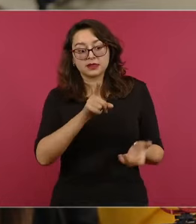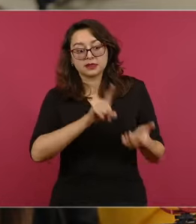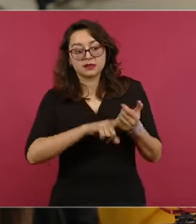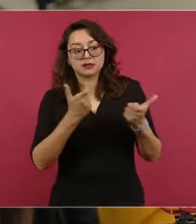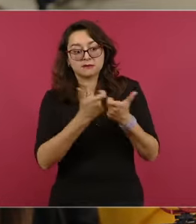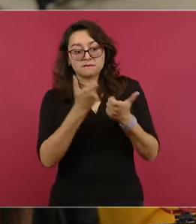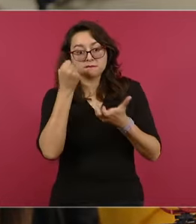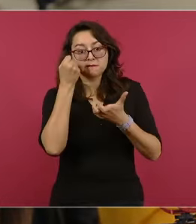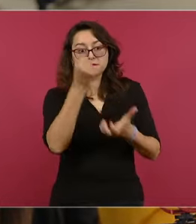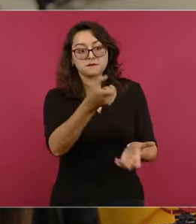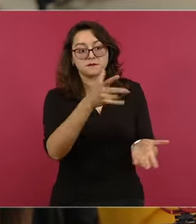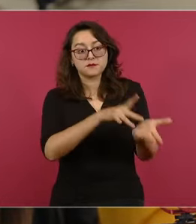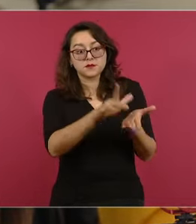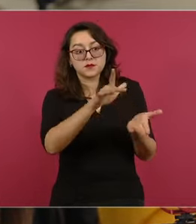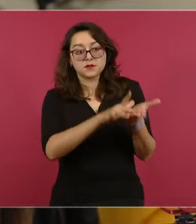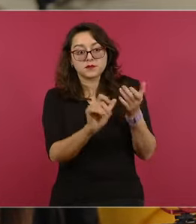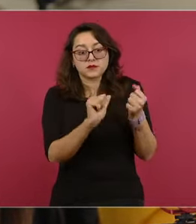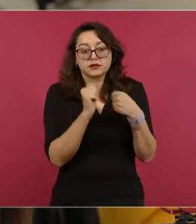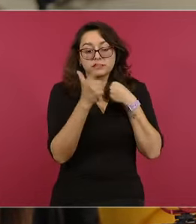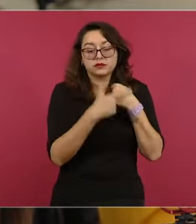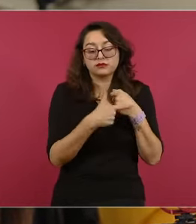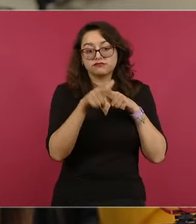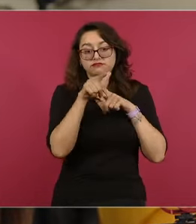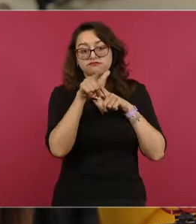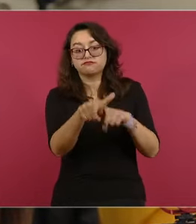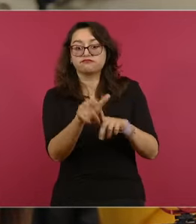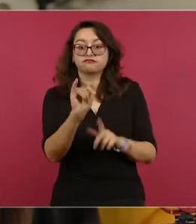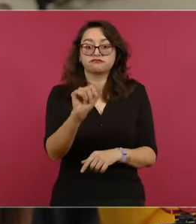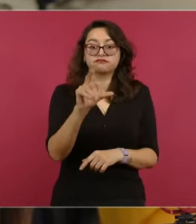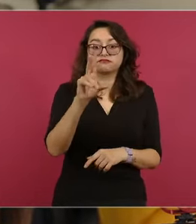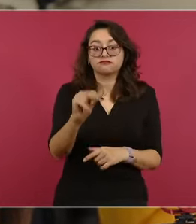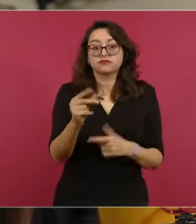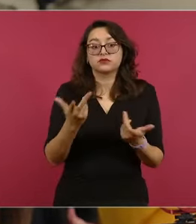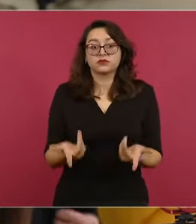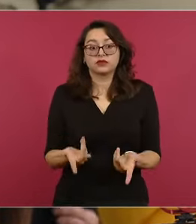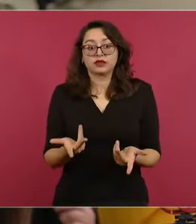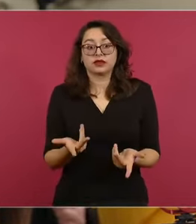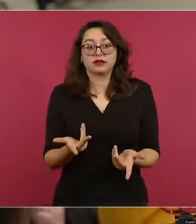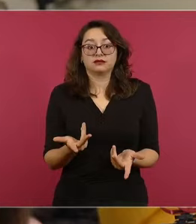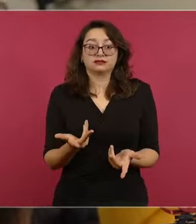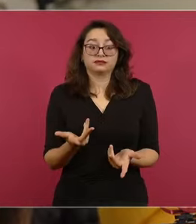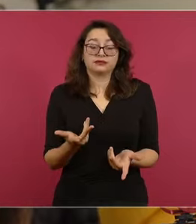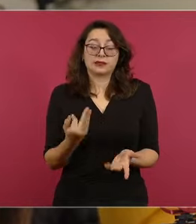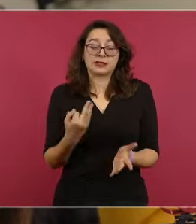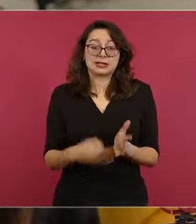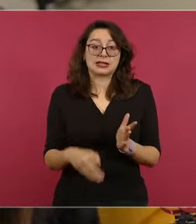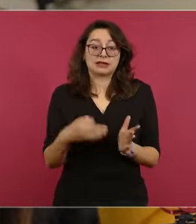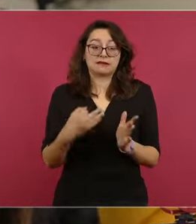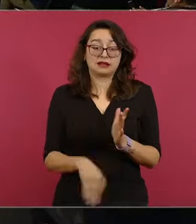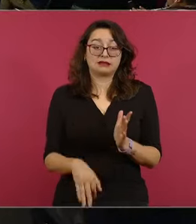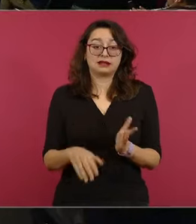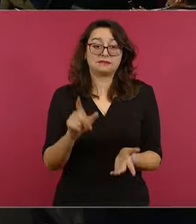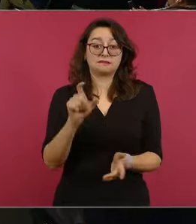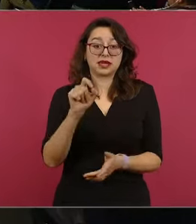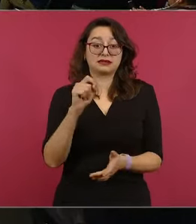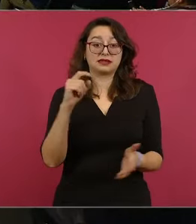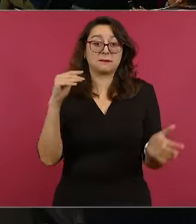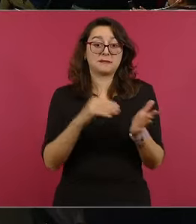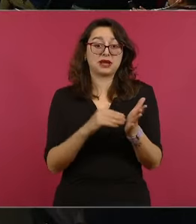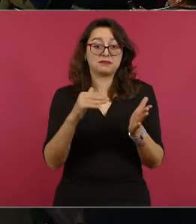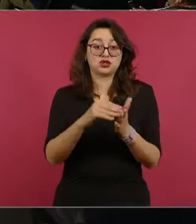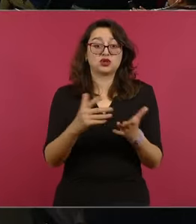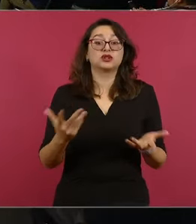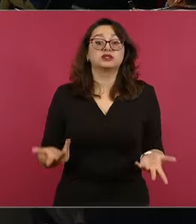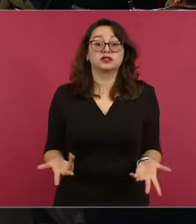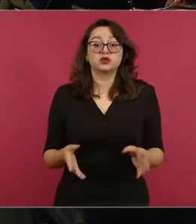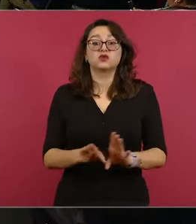fideicomiso de los 2,000 millones, pues para, pues con estas miras de que son 20,500 millones de pesos el impacto? Sí, bueno,